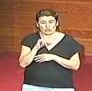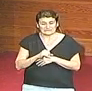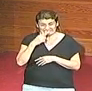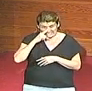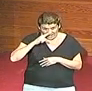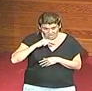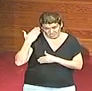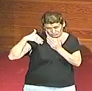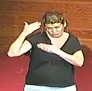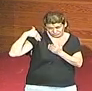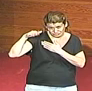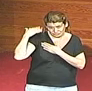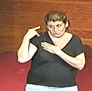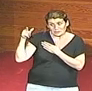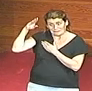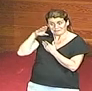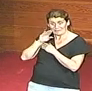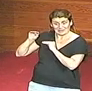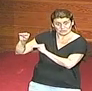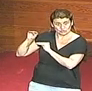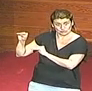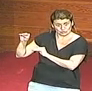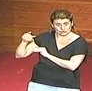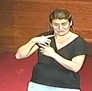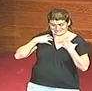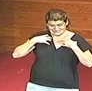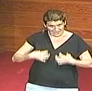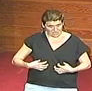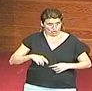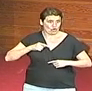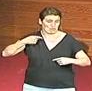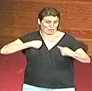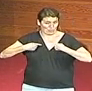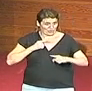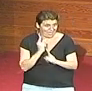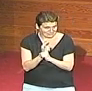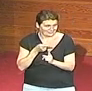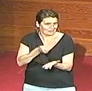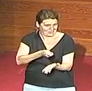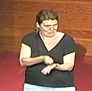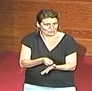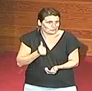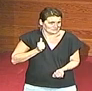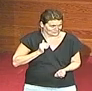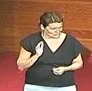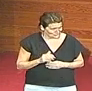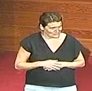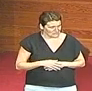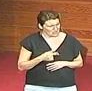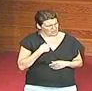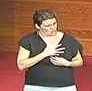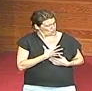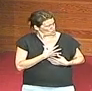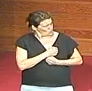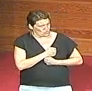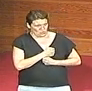años, sus padres le pagaron un chaleco antibalas. Esto, vamos, a mí se me rompía el corazón